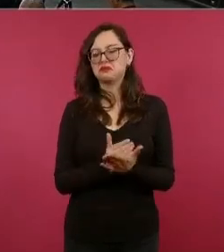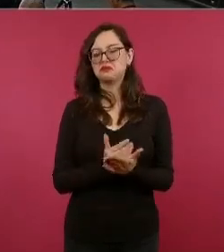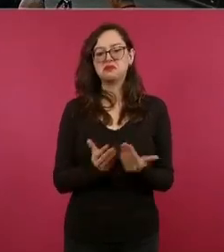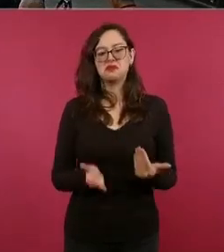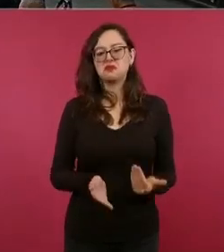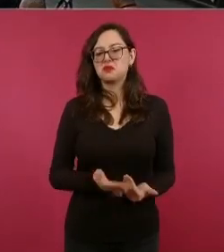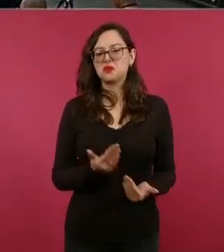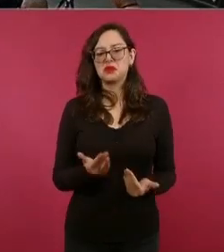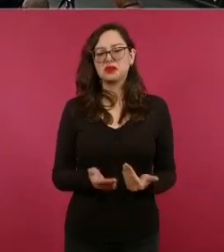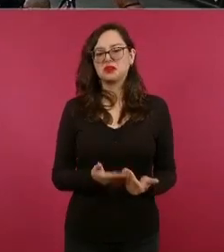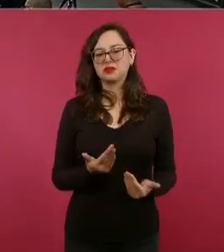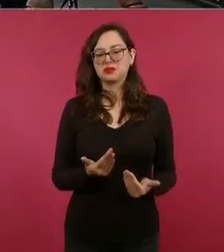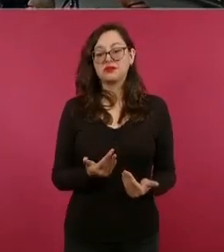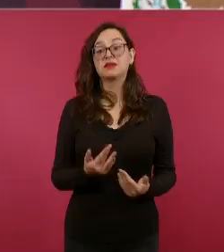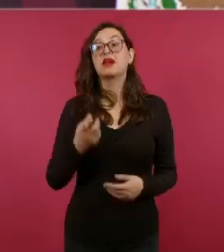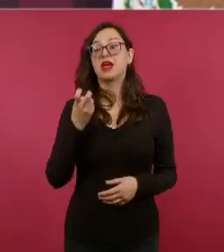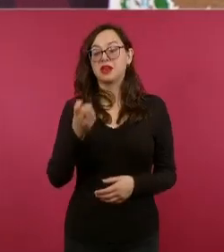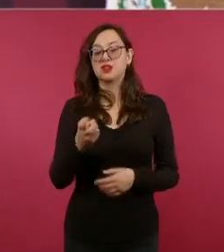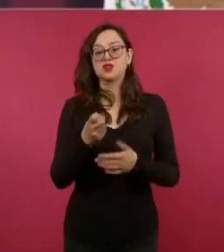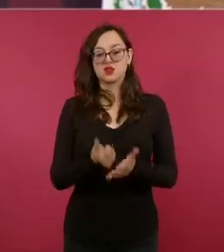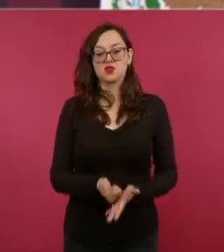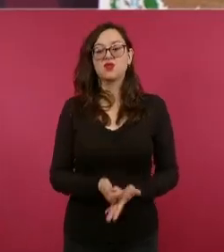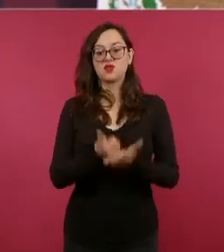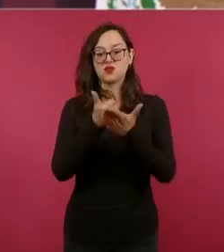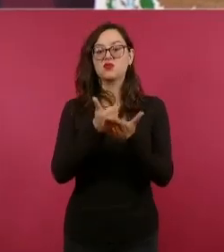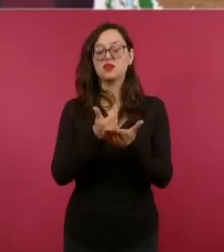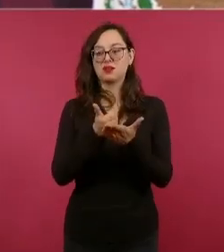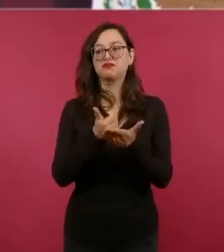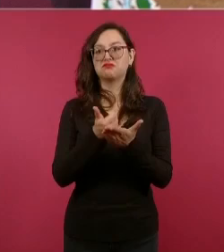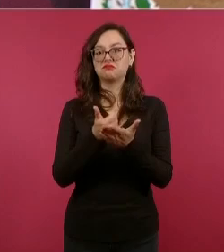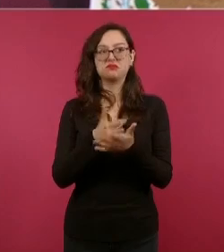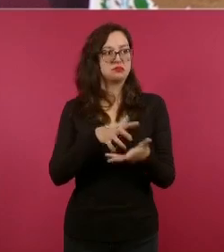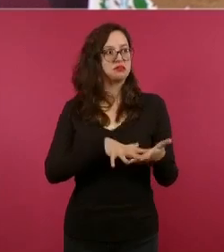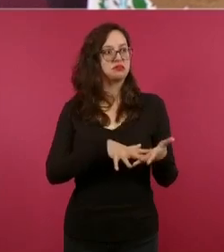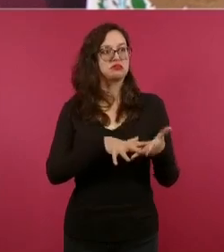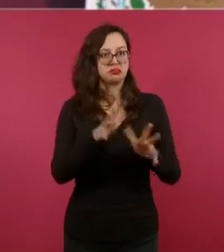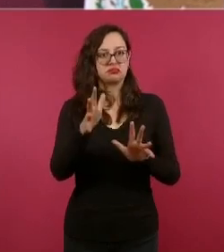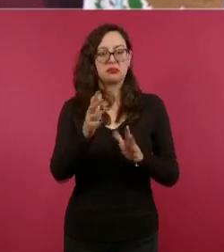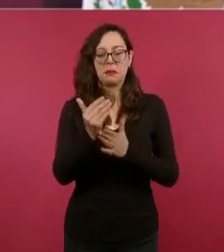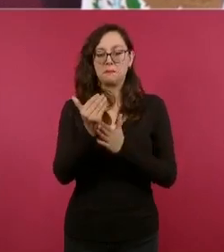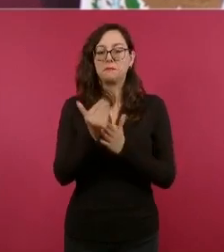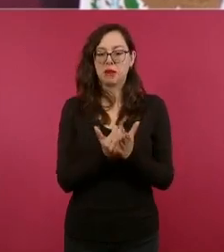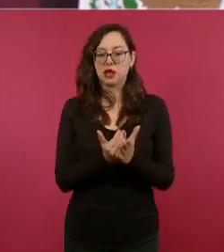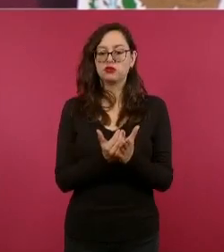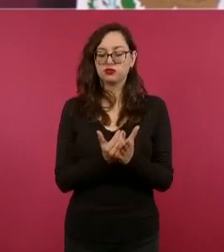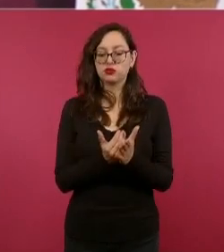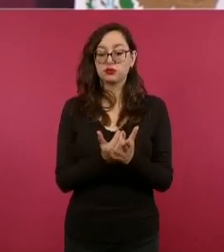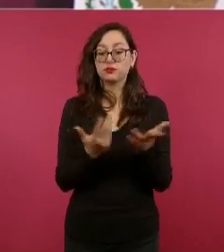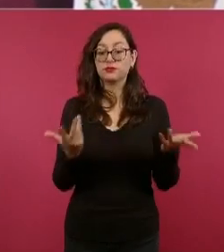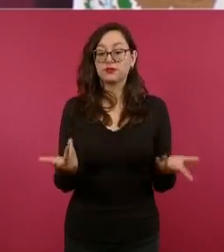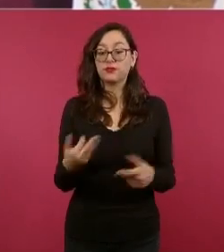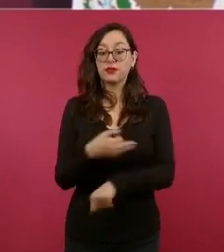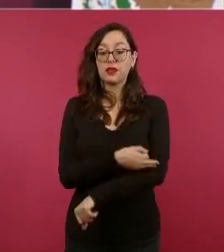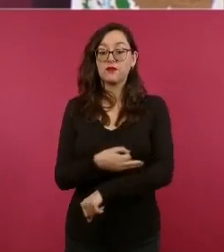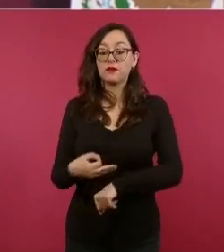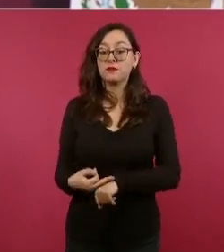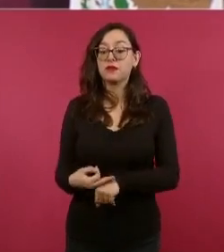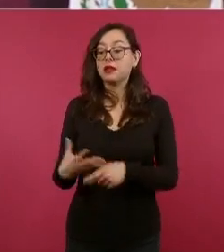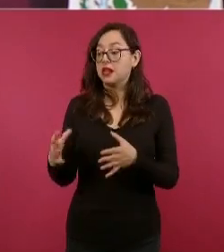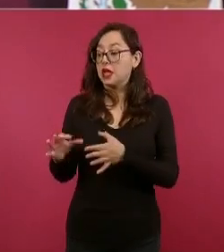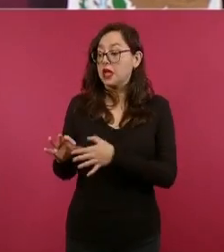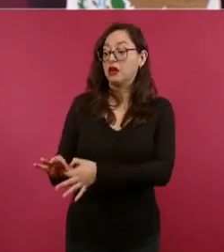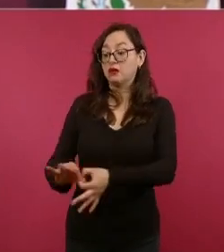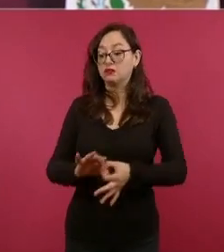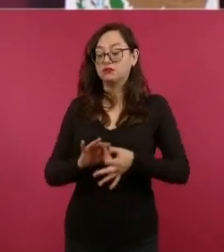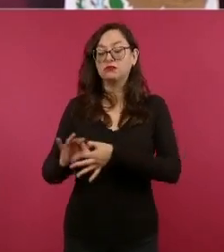Y nos ayuda mucho la integración en las familias. Y nos ayuda mucho, lo que siempre